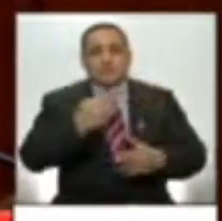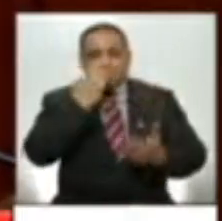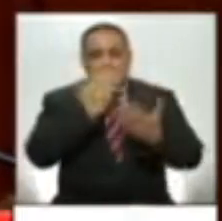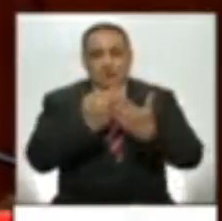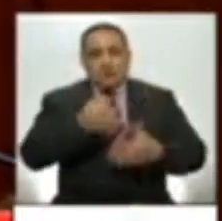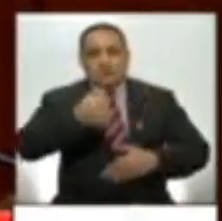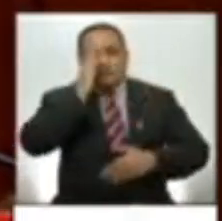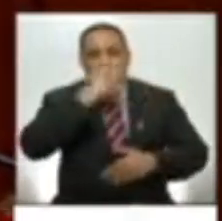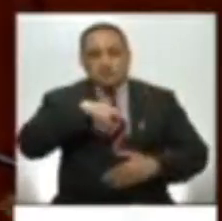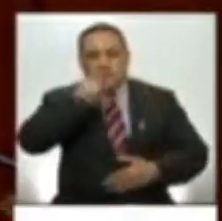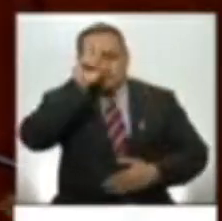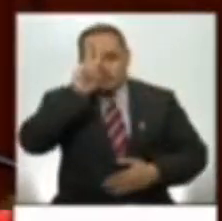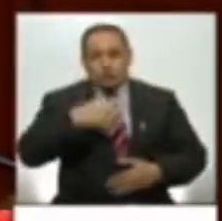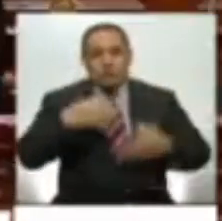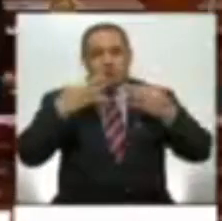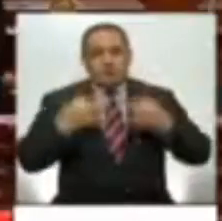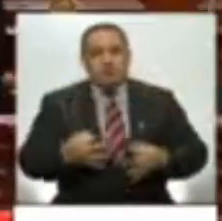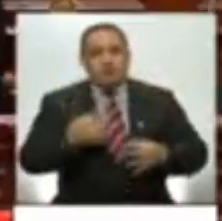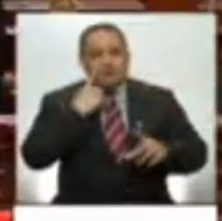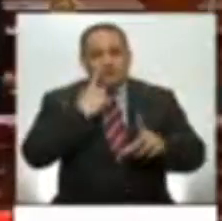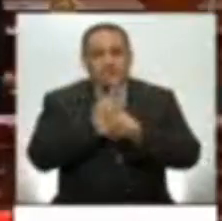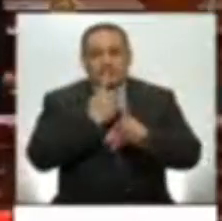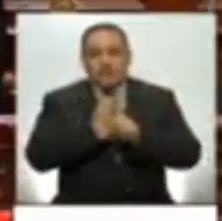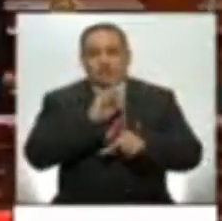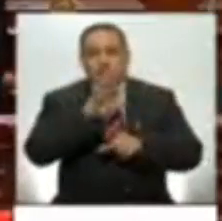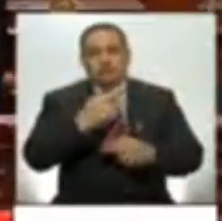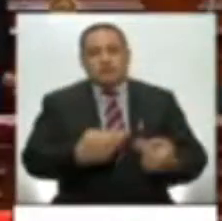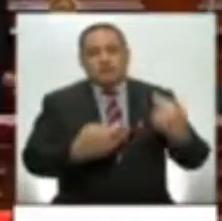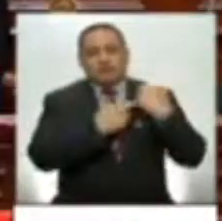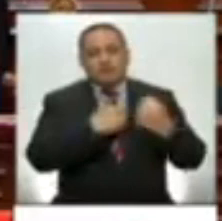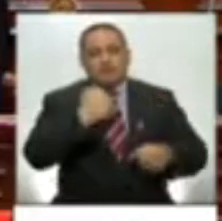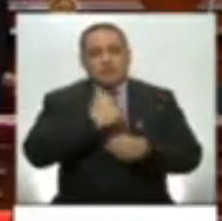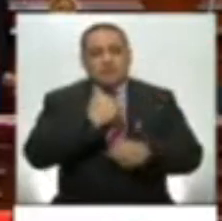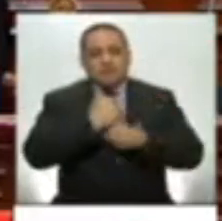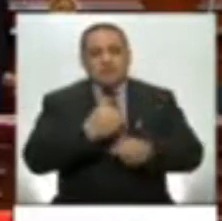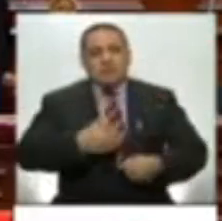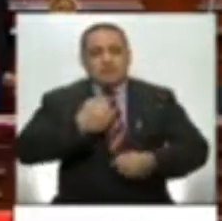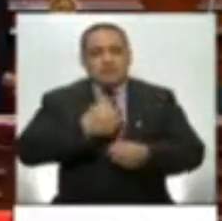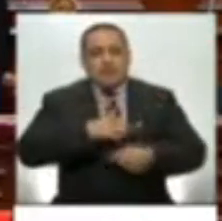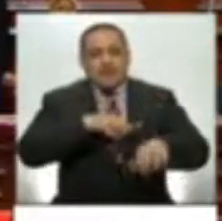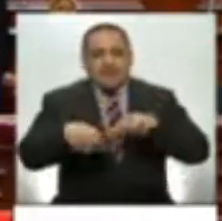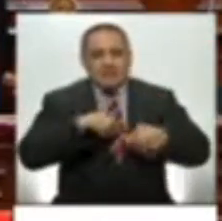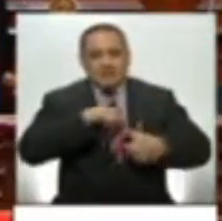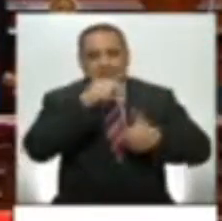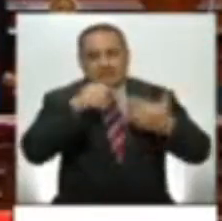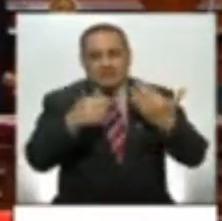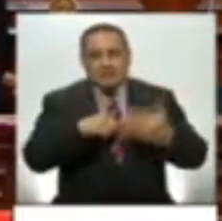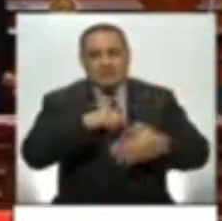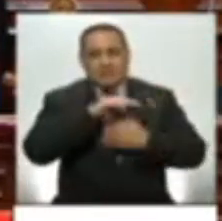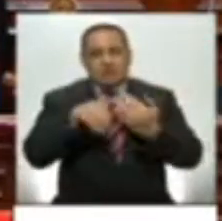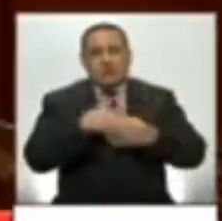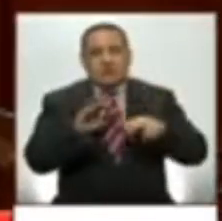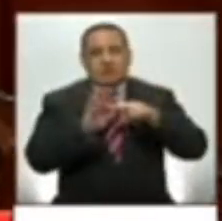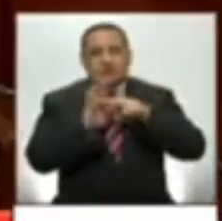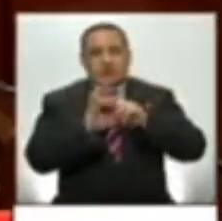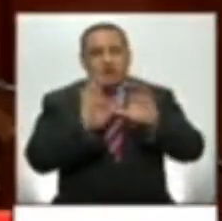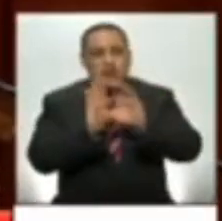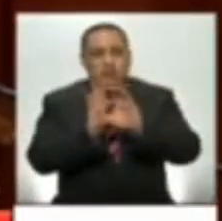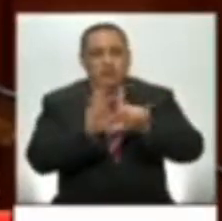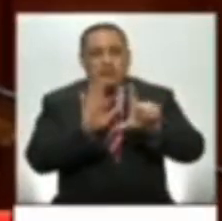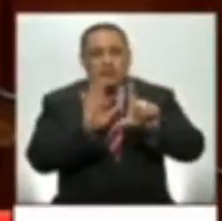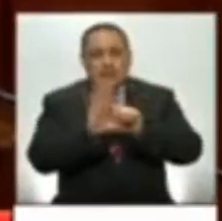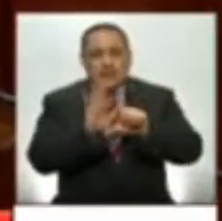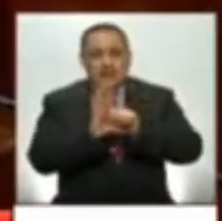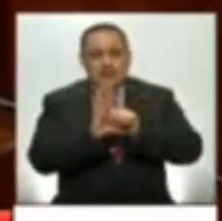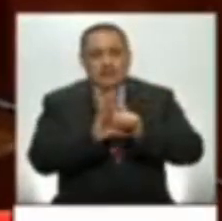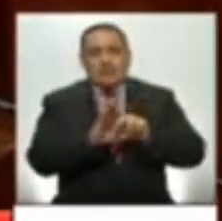de Dios y la patria cumplir fielmente sus deberes y obrar en todo conforme a las normas constitucionales,